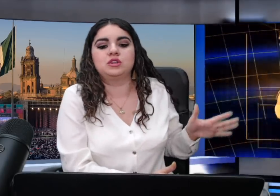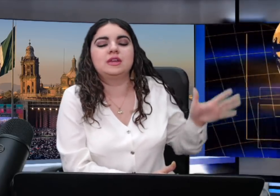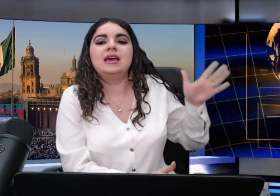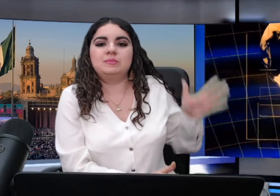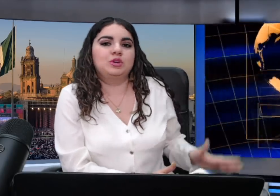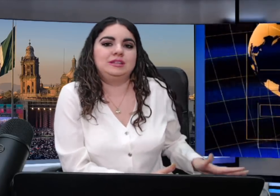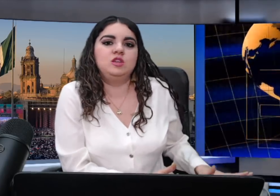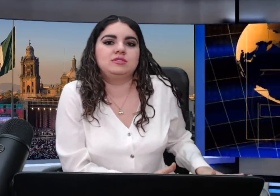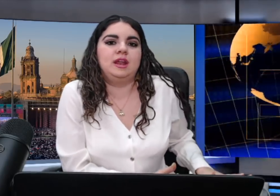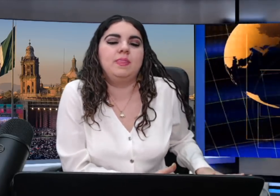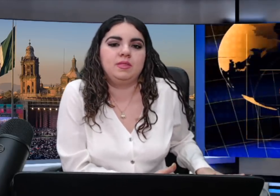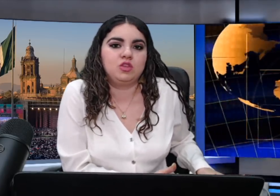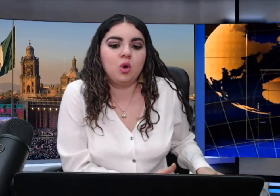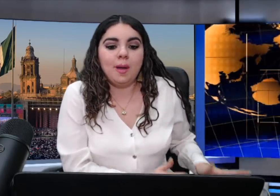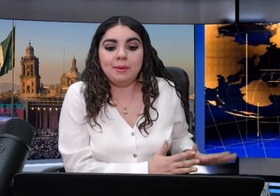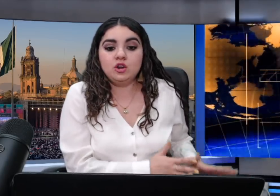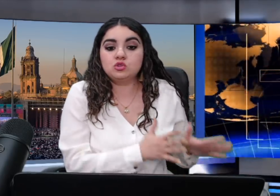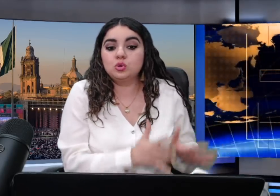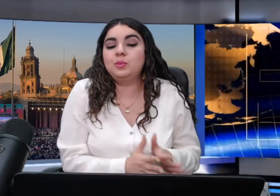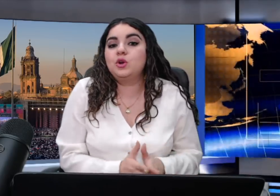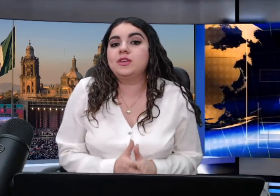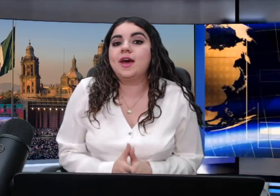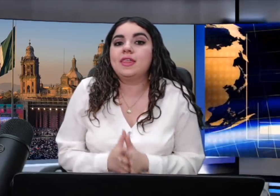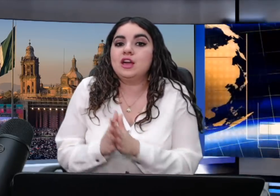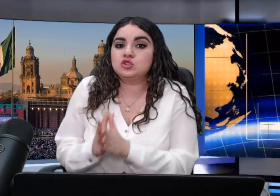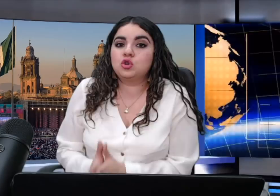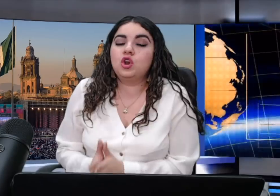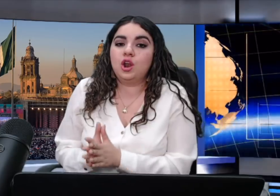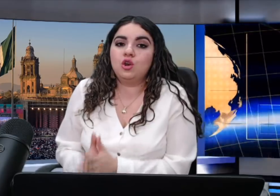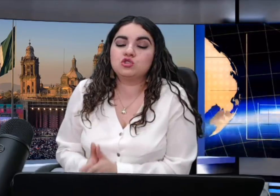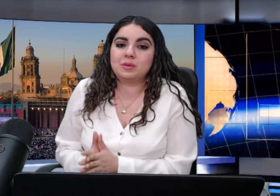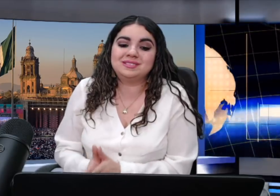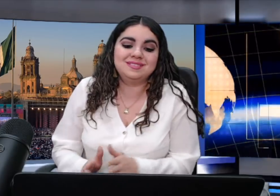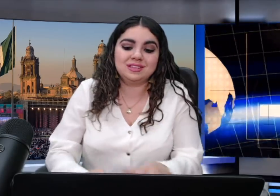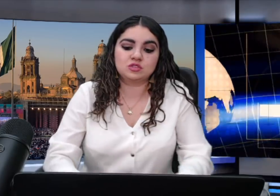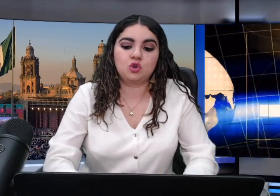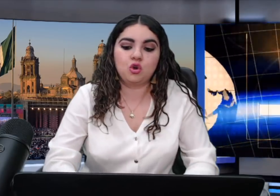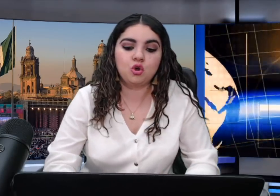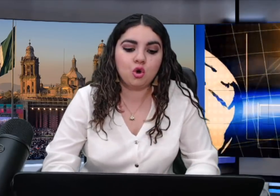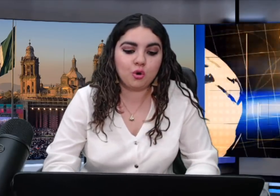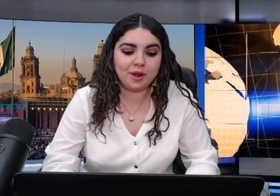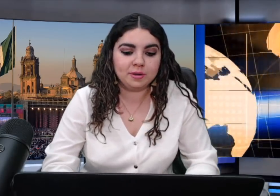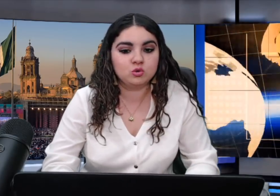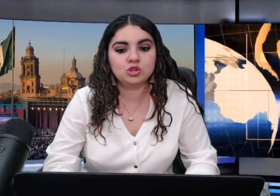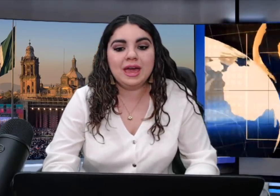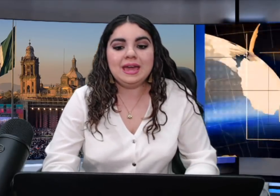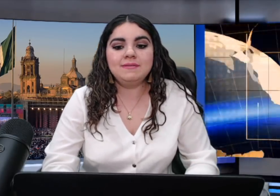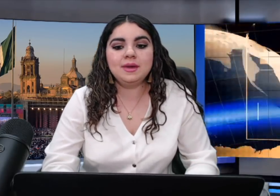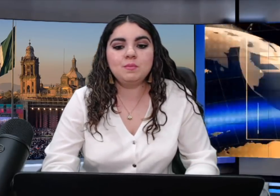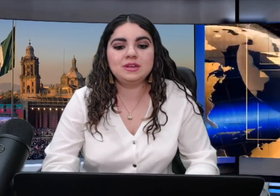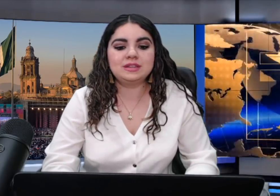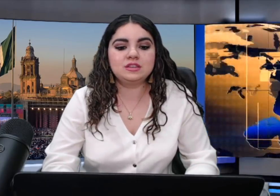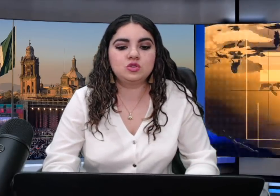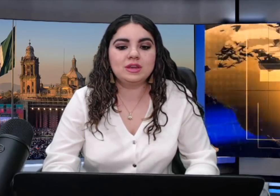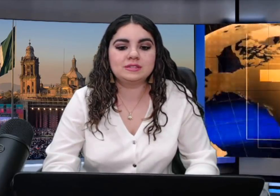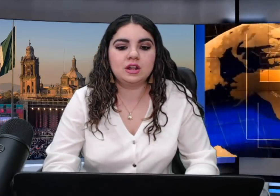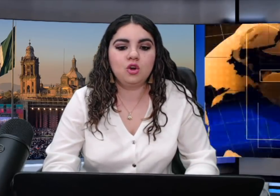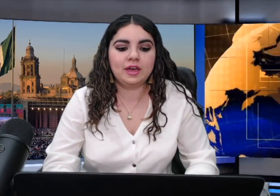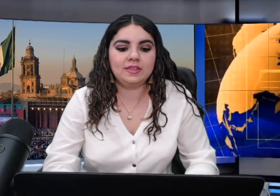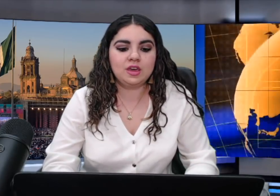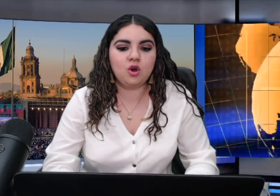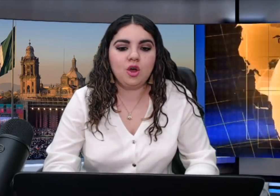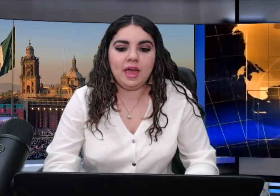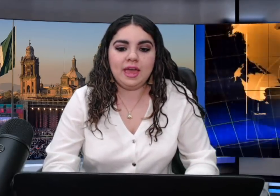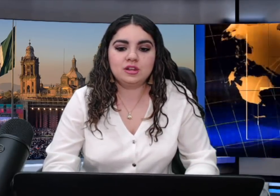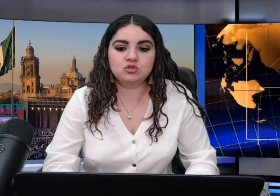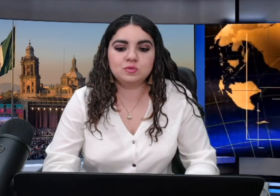otras cosas, porque sí lo están atendiendo, pero su prioridad son los pacientes con coronavirus. Y bien, pues esto es lo